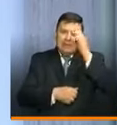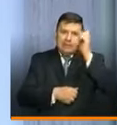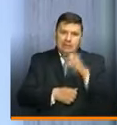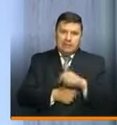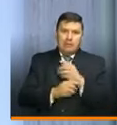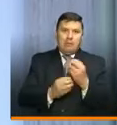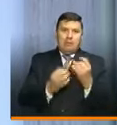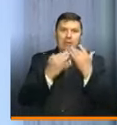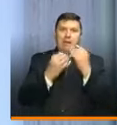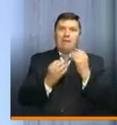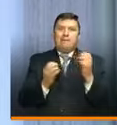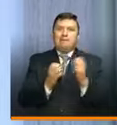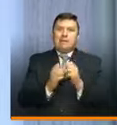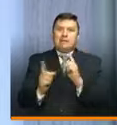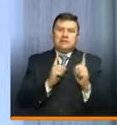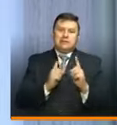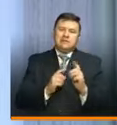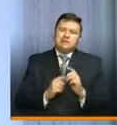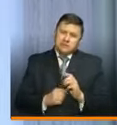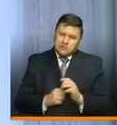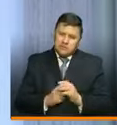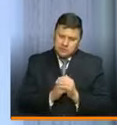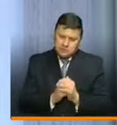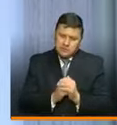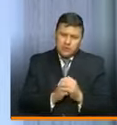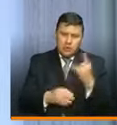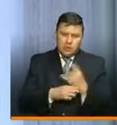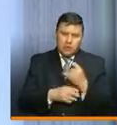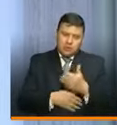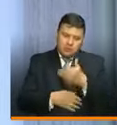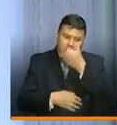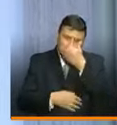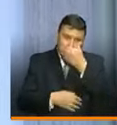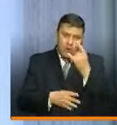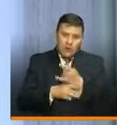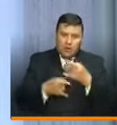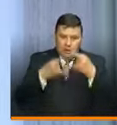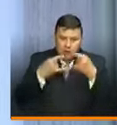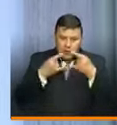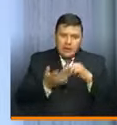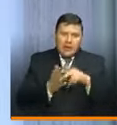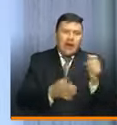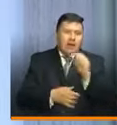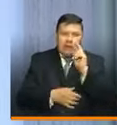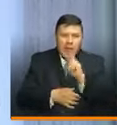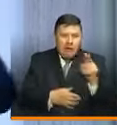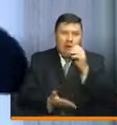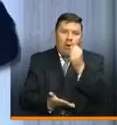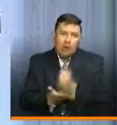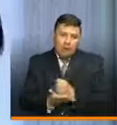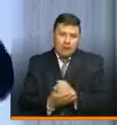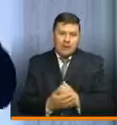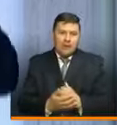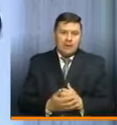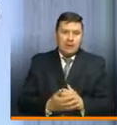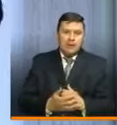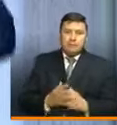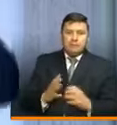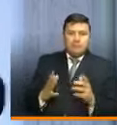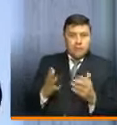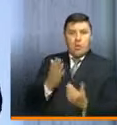más expuestos, de tal manera que por eso el uso del tapabocas se ha convertido en algo obligatorio. Pero con estas